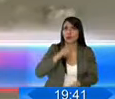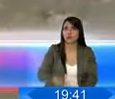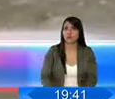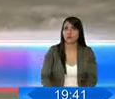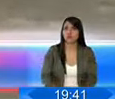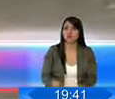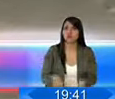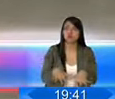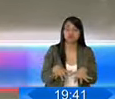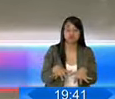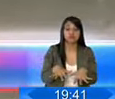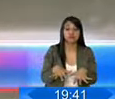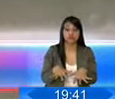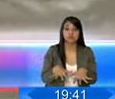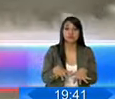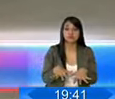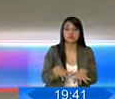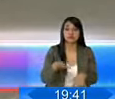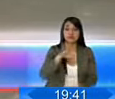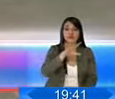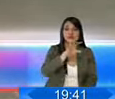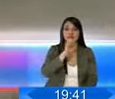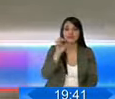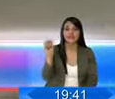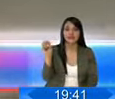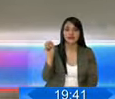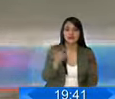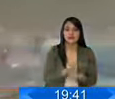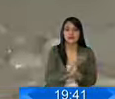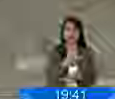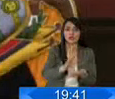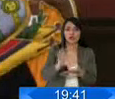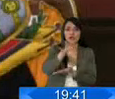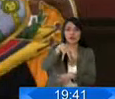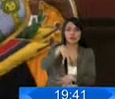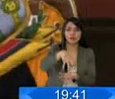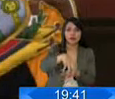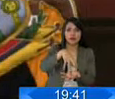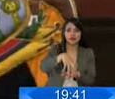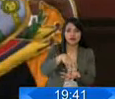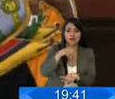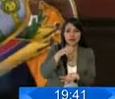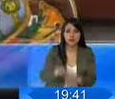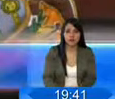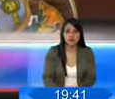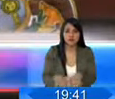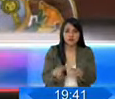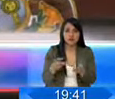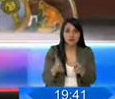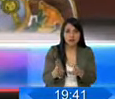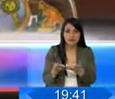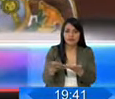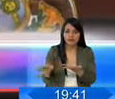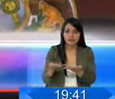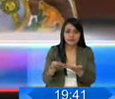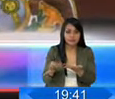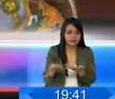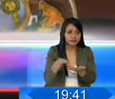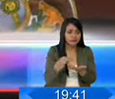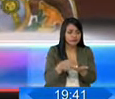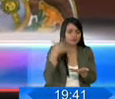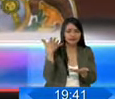inundados. Son cerca de 500 a 600 unidades educativas en la provincia. Hablamos inclusive hasta en la ruralidad, que están